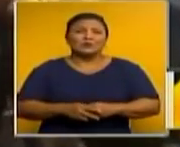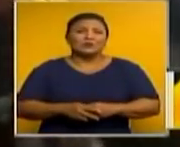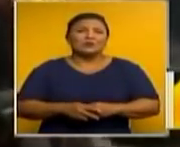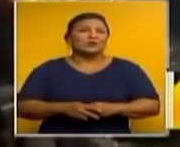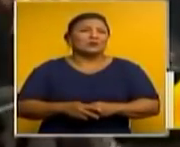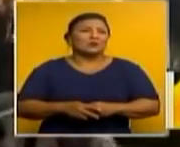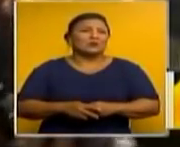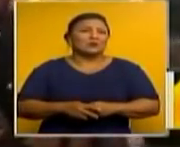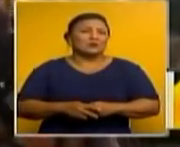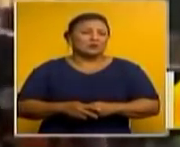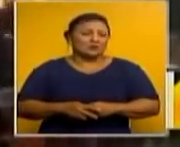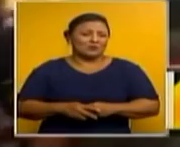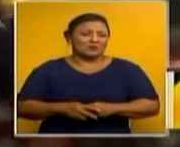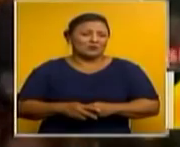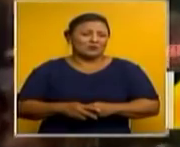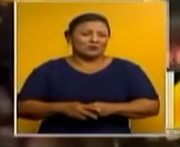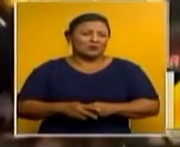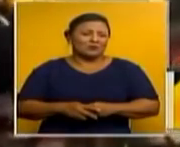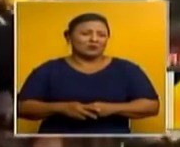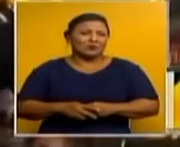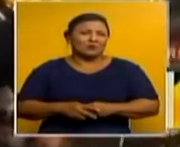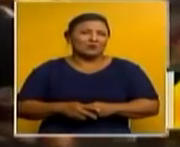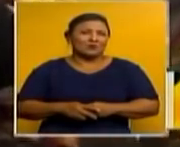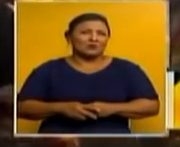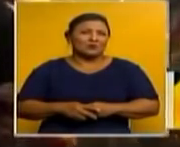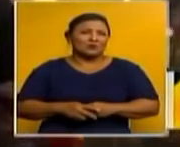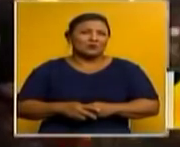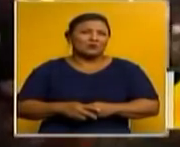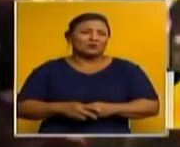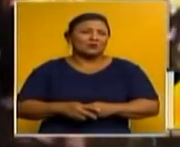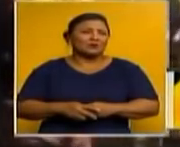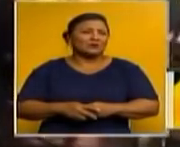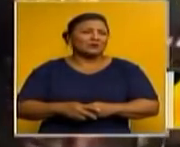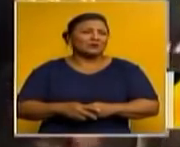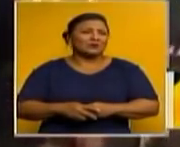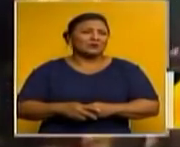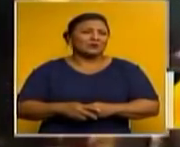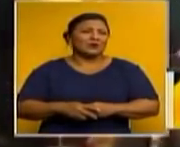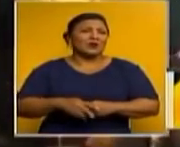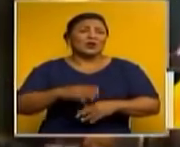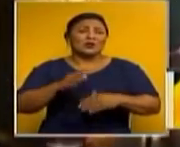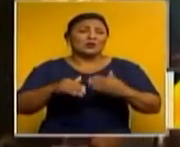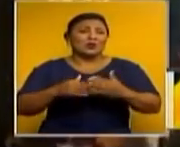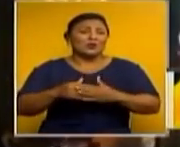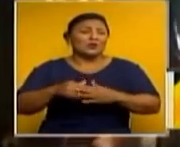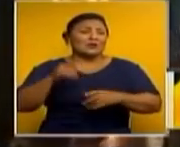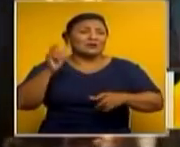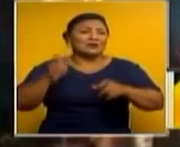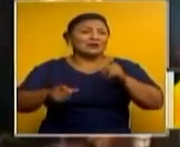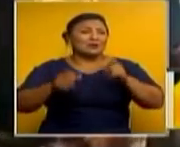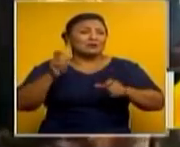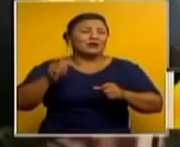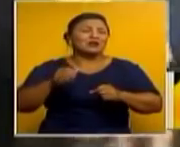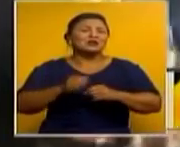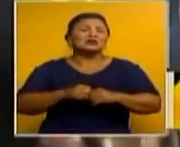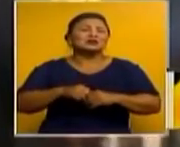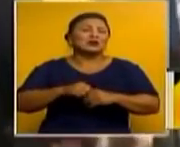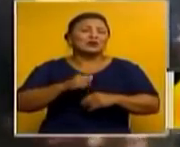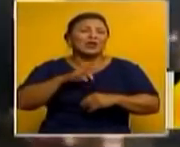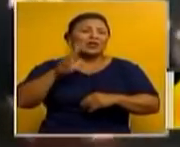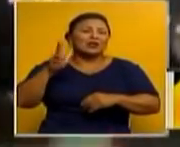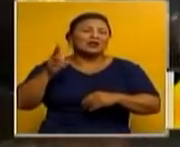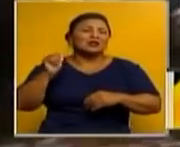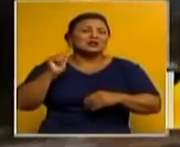Y en este momento se están acercando todos los integrantes, militantes de Alianza País, junto